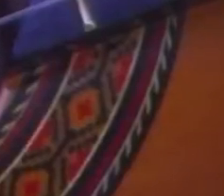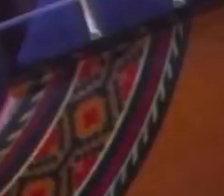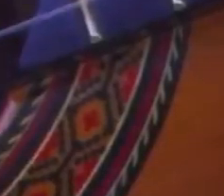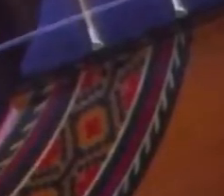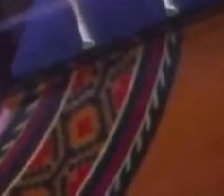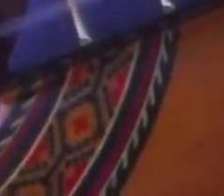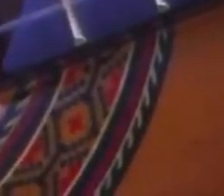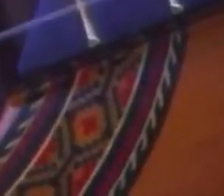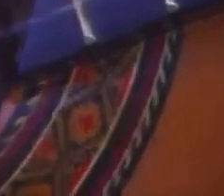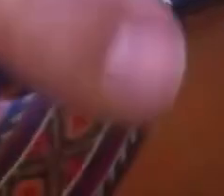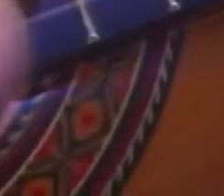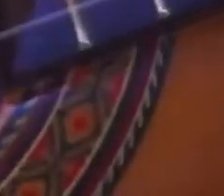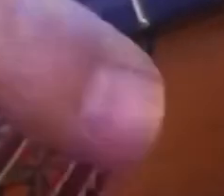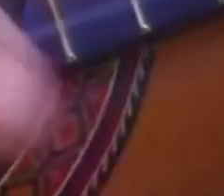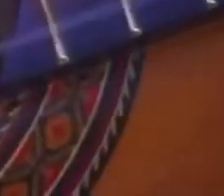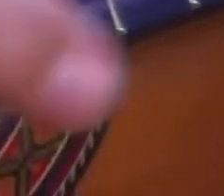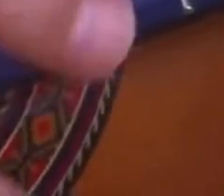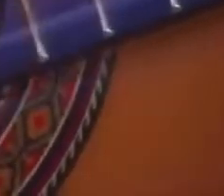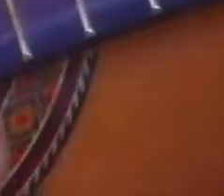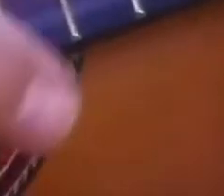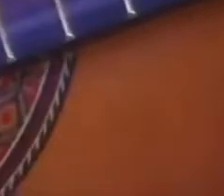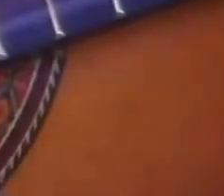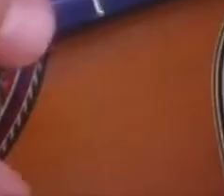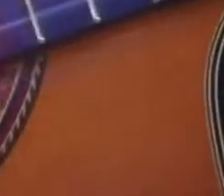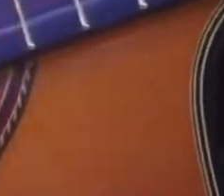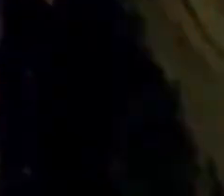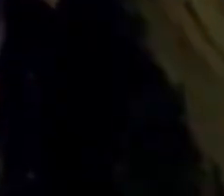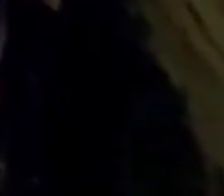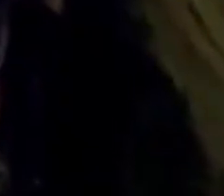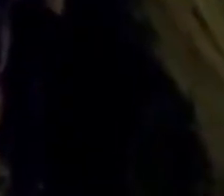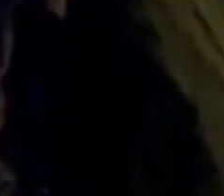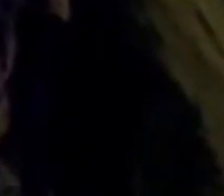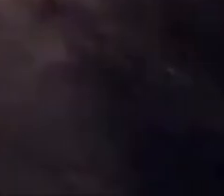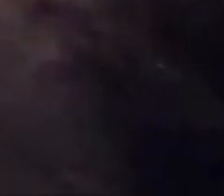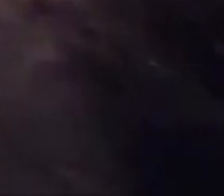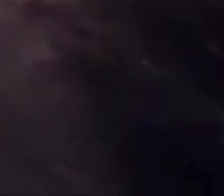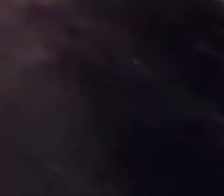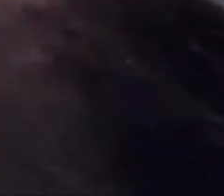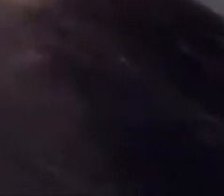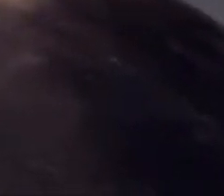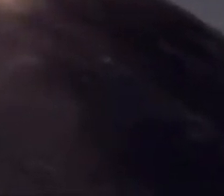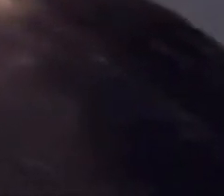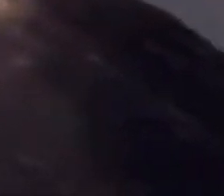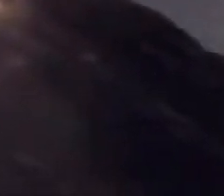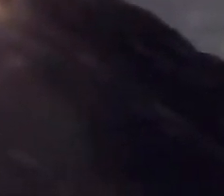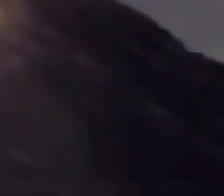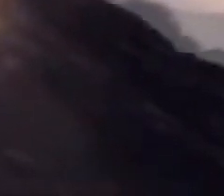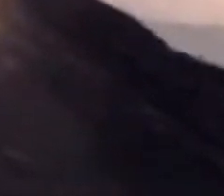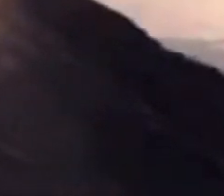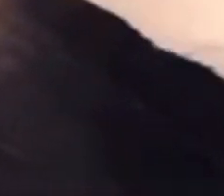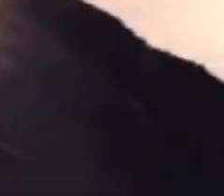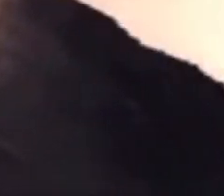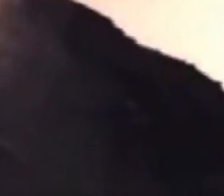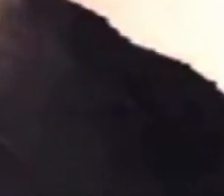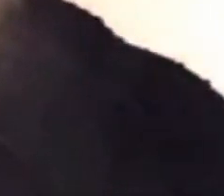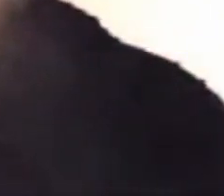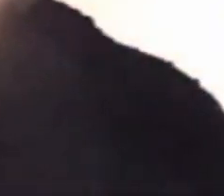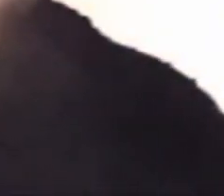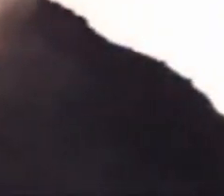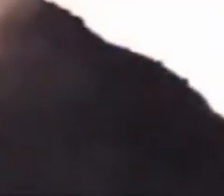Calzolotlán. Qué linda, linda es Nicaragua, bendita de mi